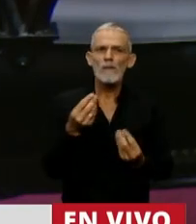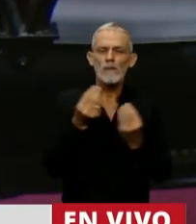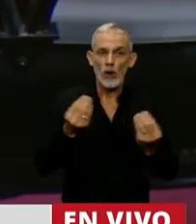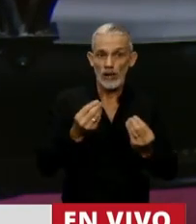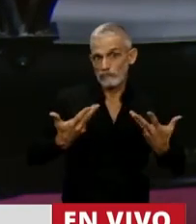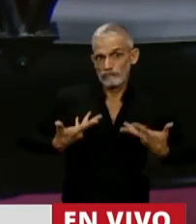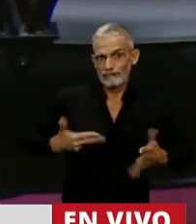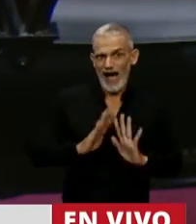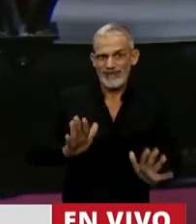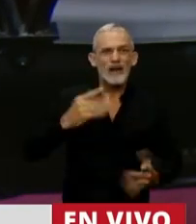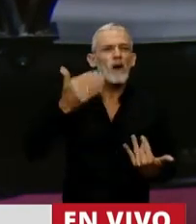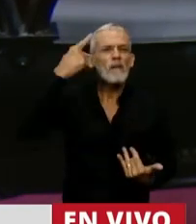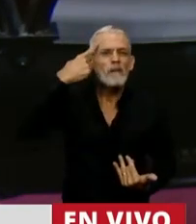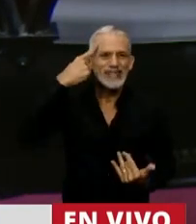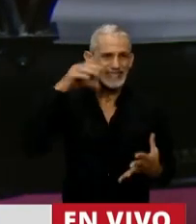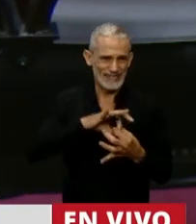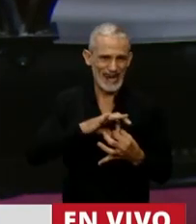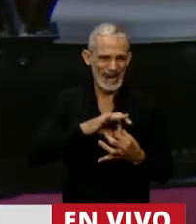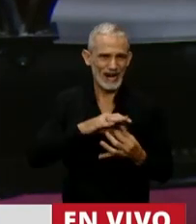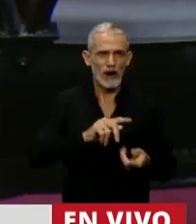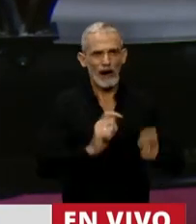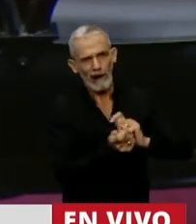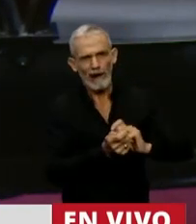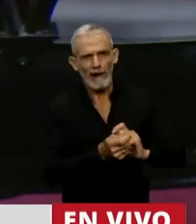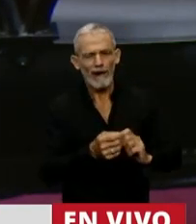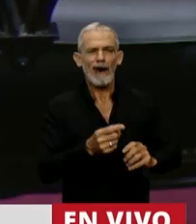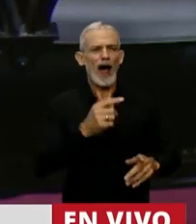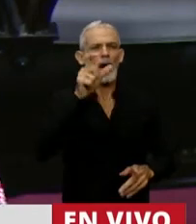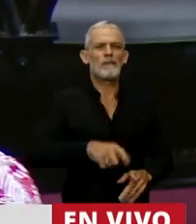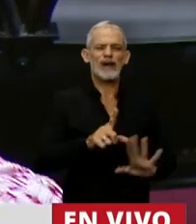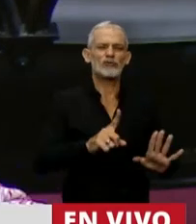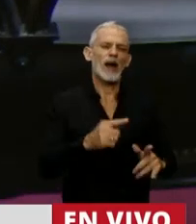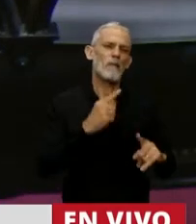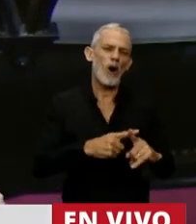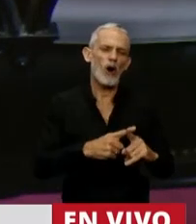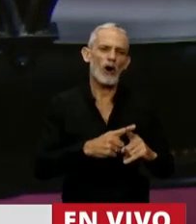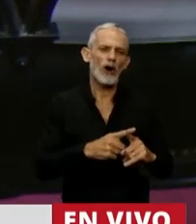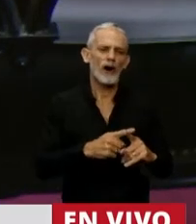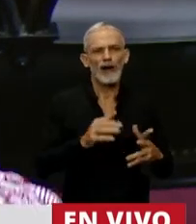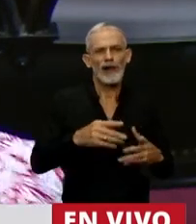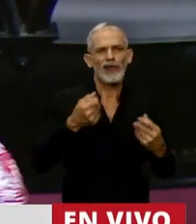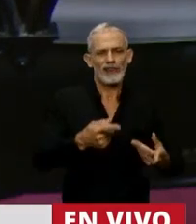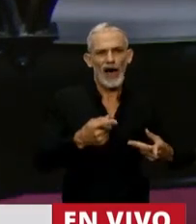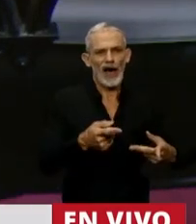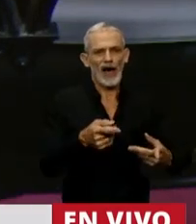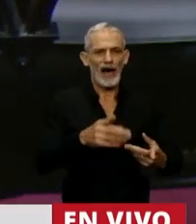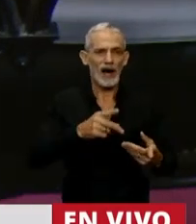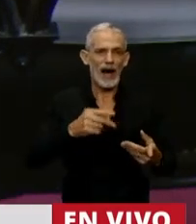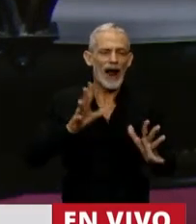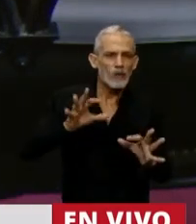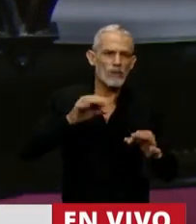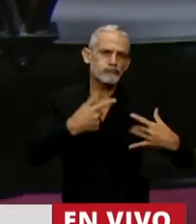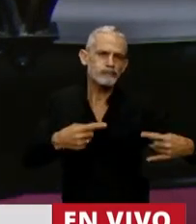de su naturaleza racional. No se convierte en persona debido al efecto ejercicio de